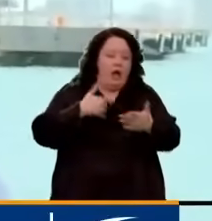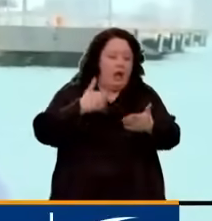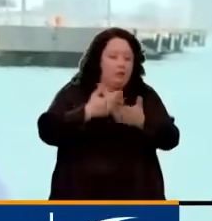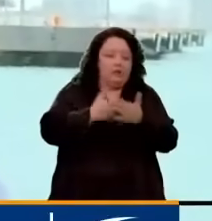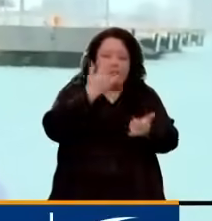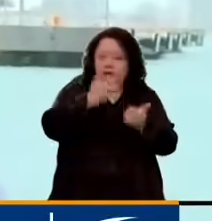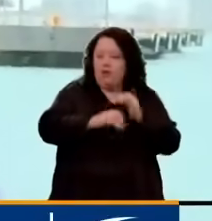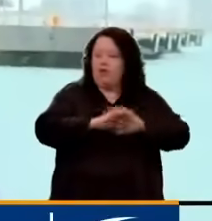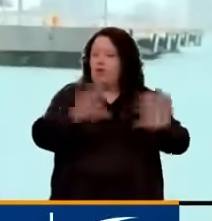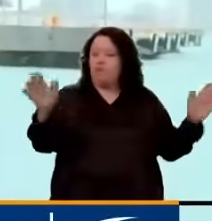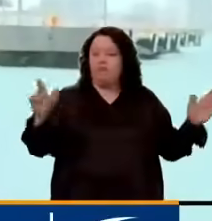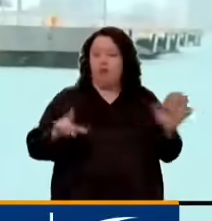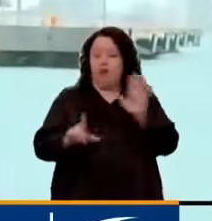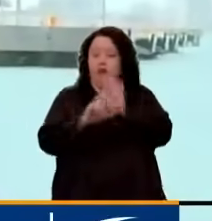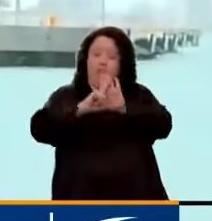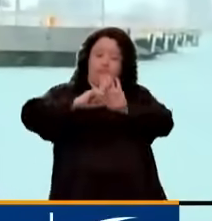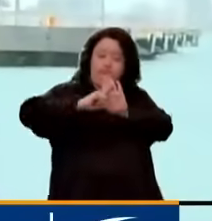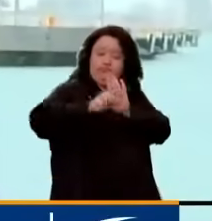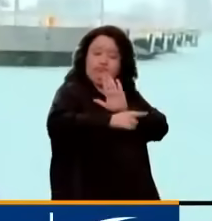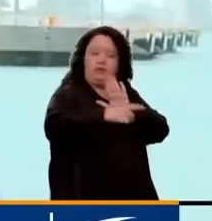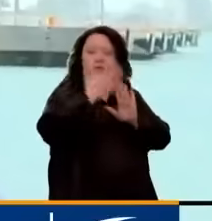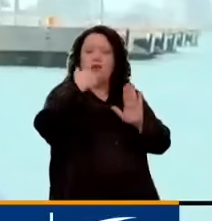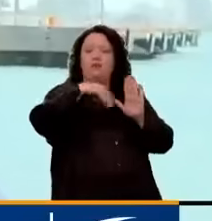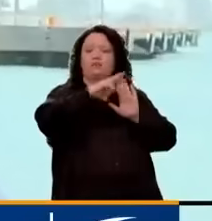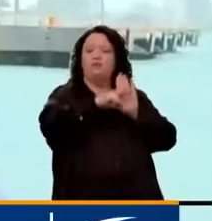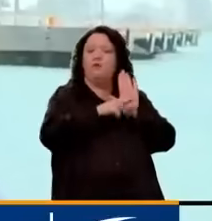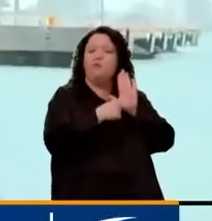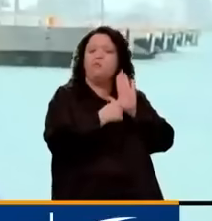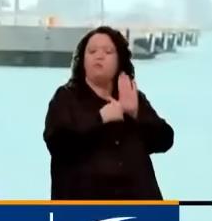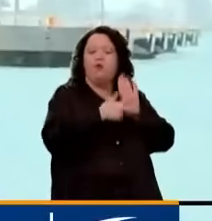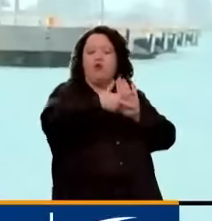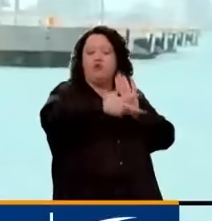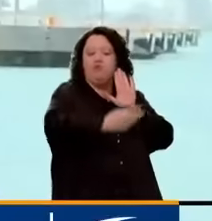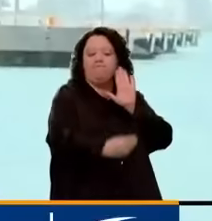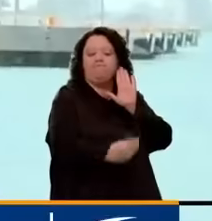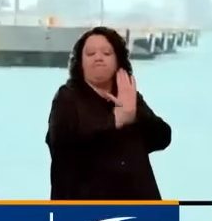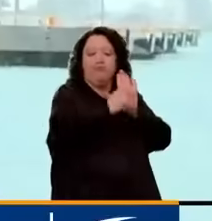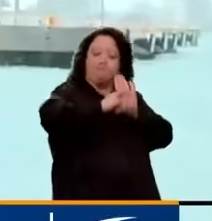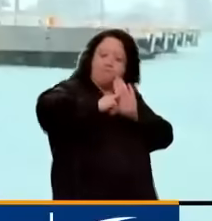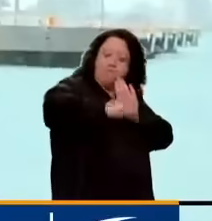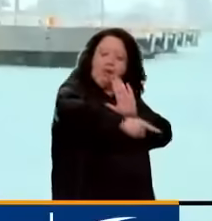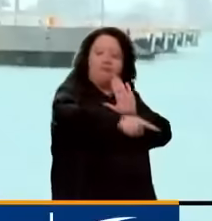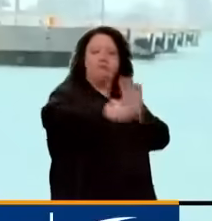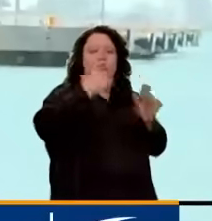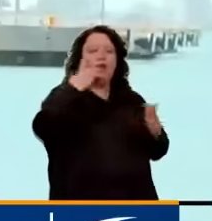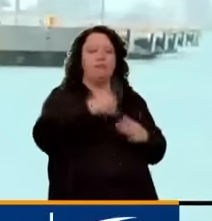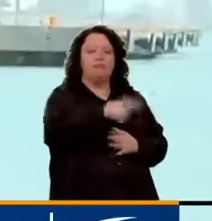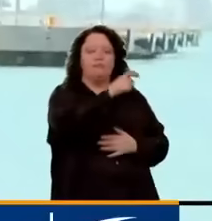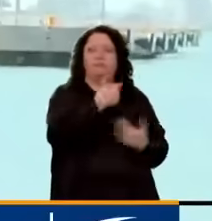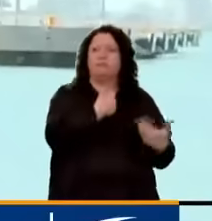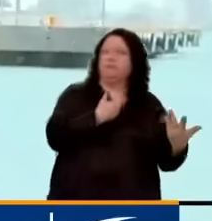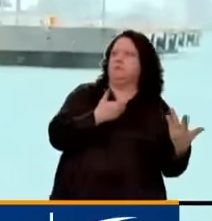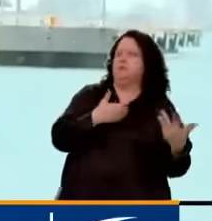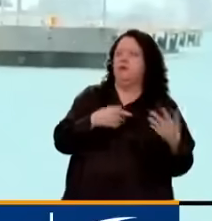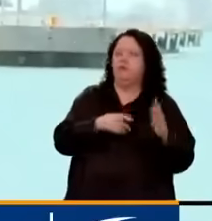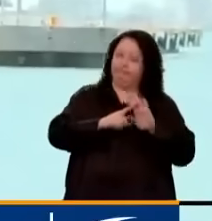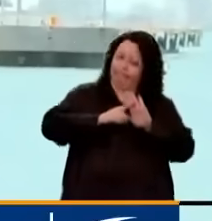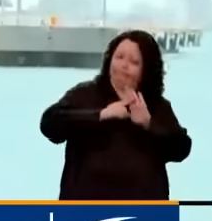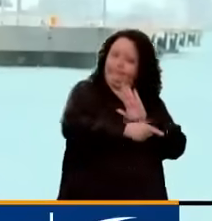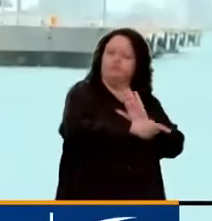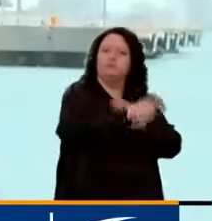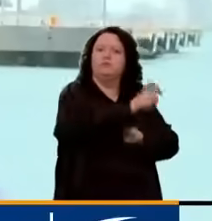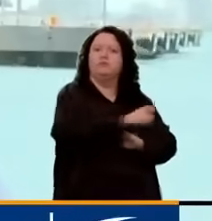y que el peso de la ley, de acuerdo a la norma establecida en la Constitución Nacional, pues caiga sobre estas personas que realmente